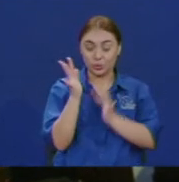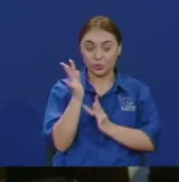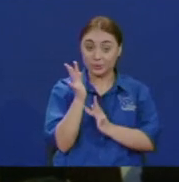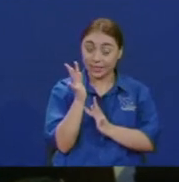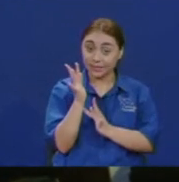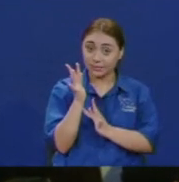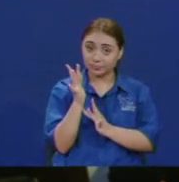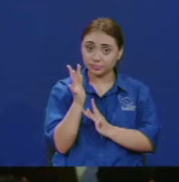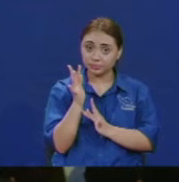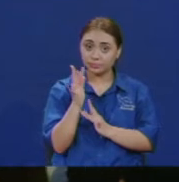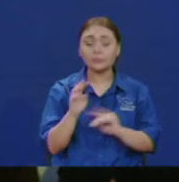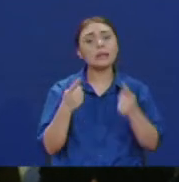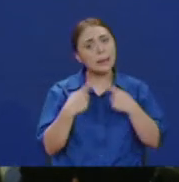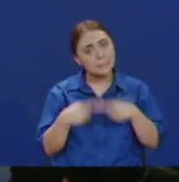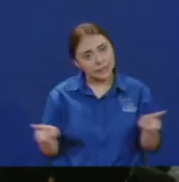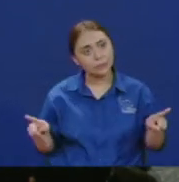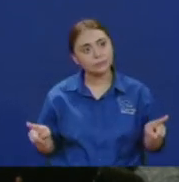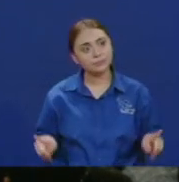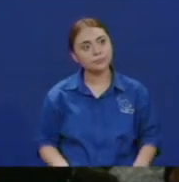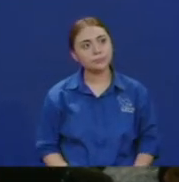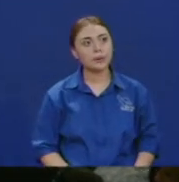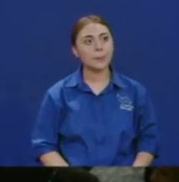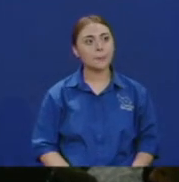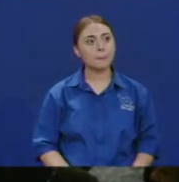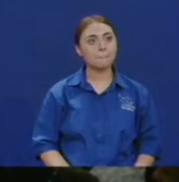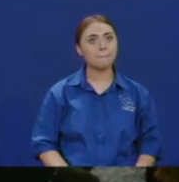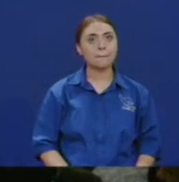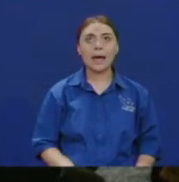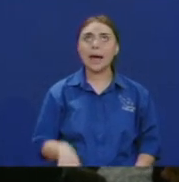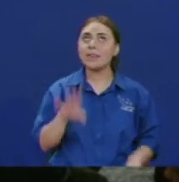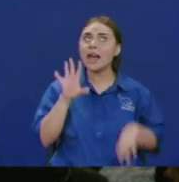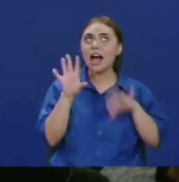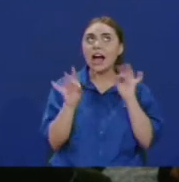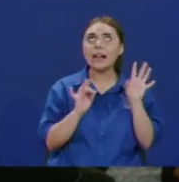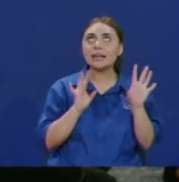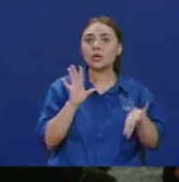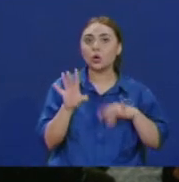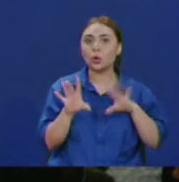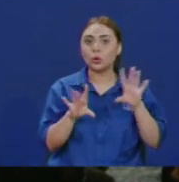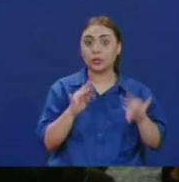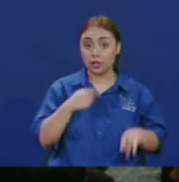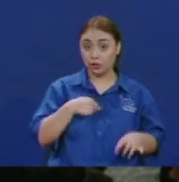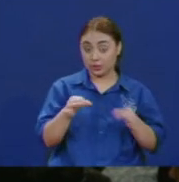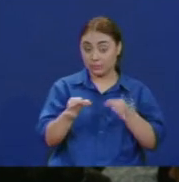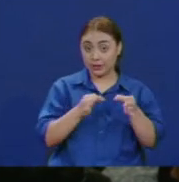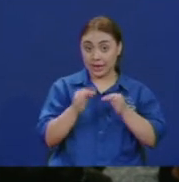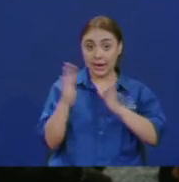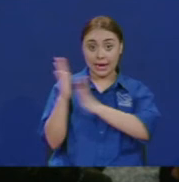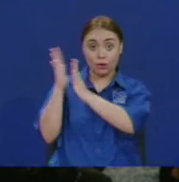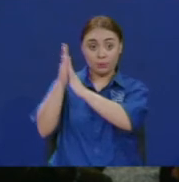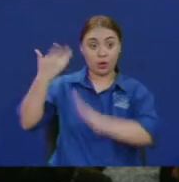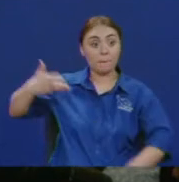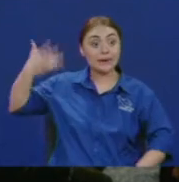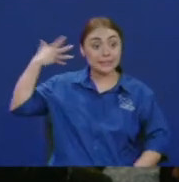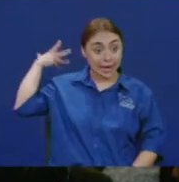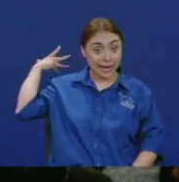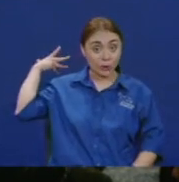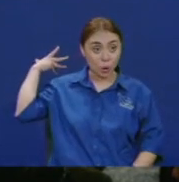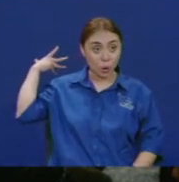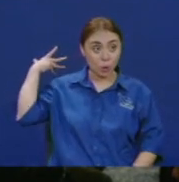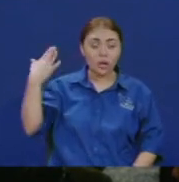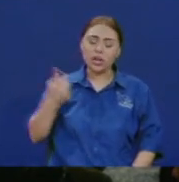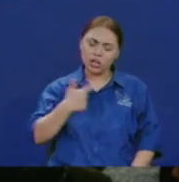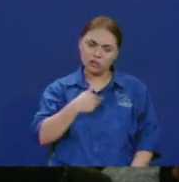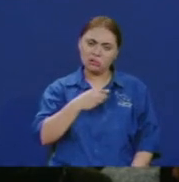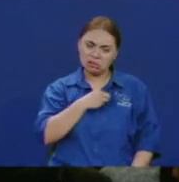eso para nosotros. Pero había una cuestión que empezamos a platicar el domingo pasado, y yo le quiero hacer